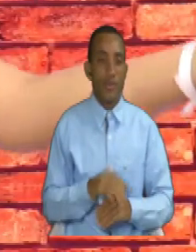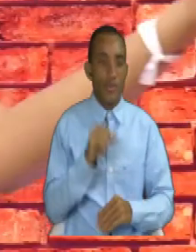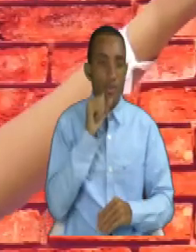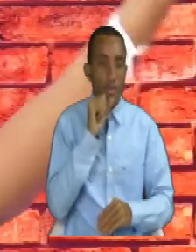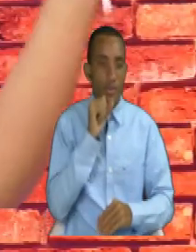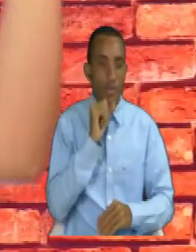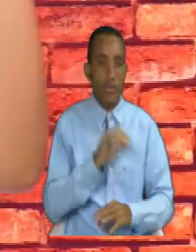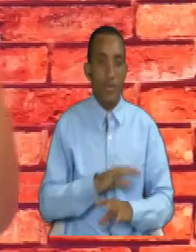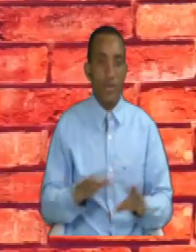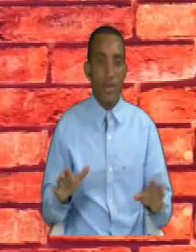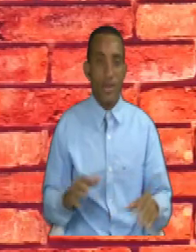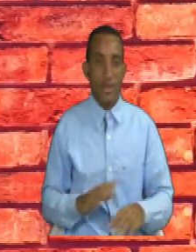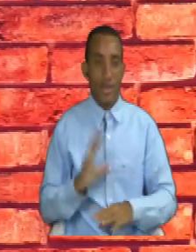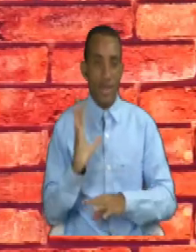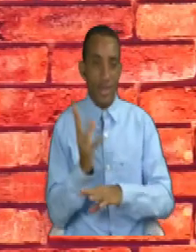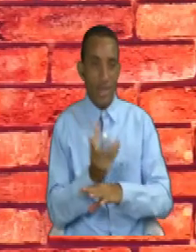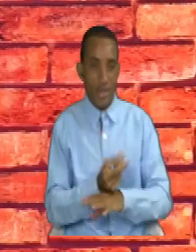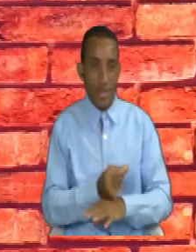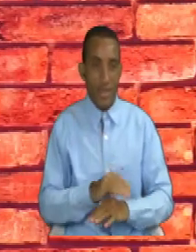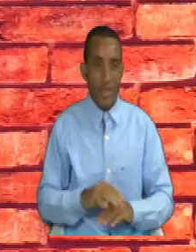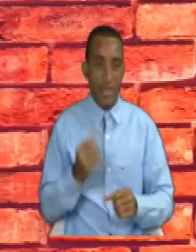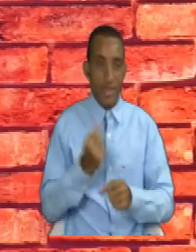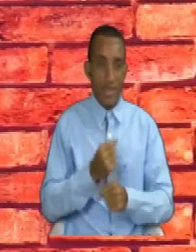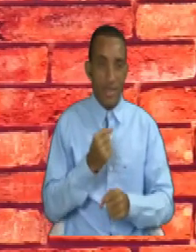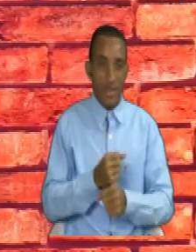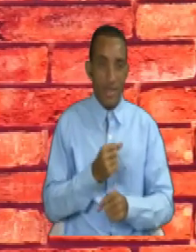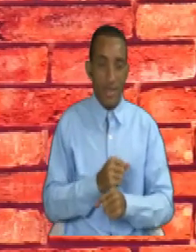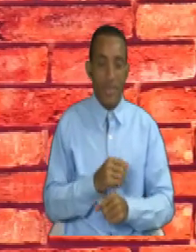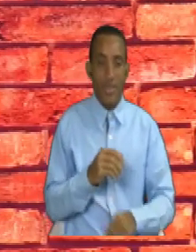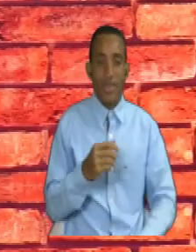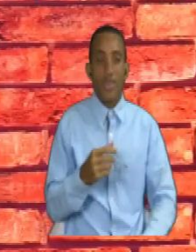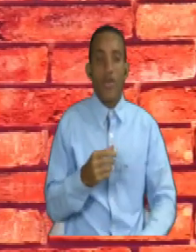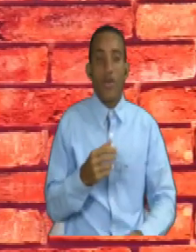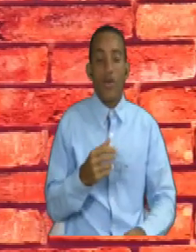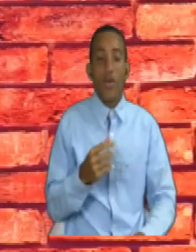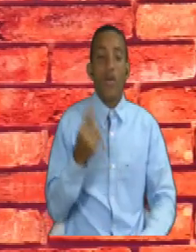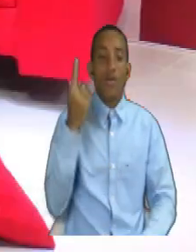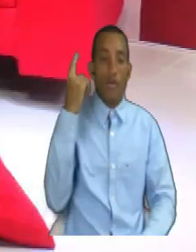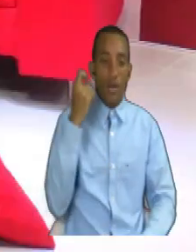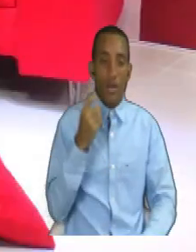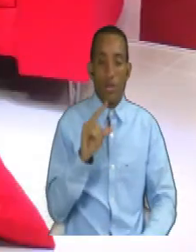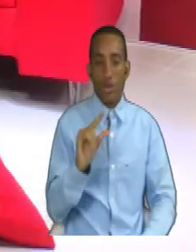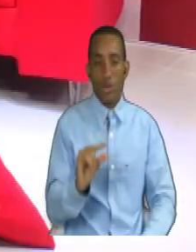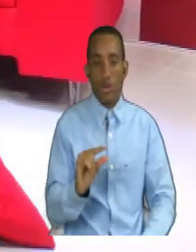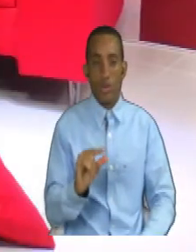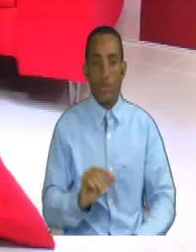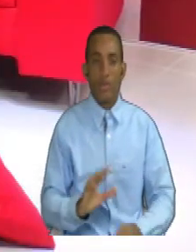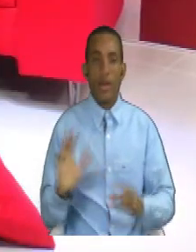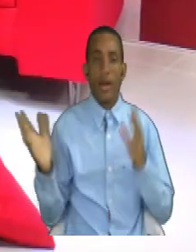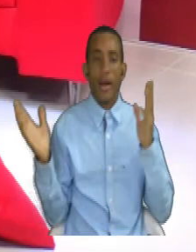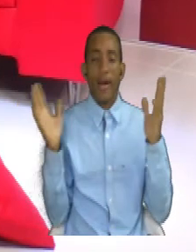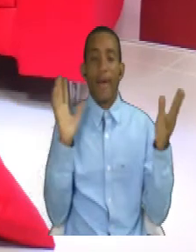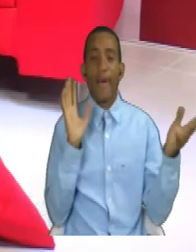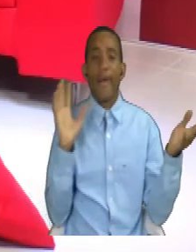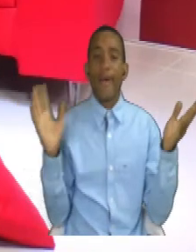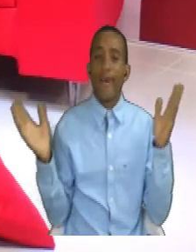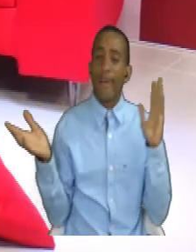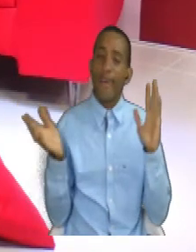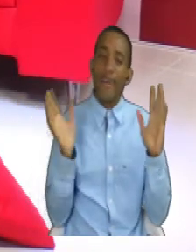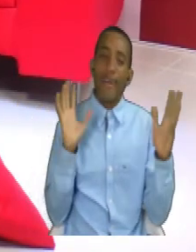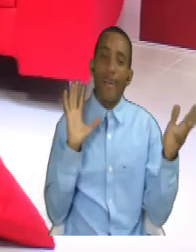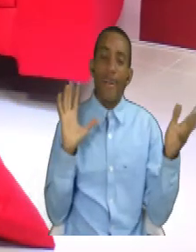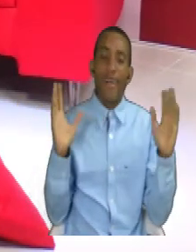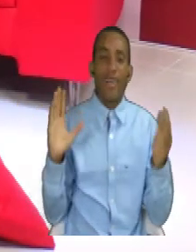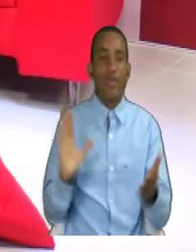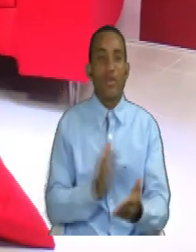que sí. Y semejante artista que es usted con este trabajo que hizo de falta. Bueno, poquito. Pero Kiara, yo creo que la gente está ya, bueno, bla, bla, bla, bla, bla, y de música,